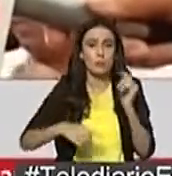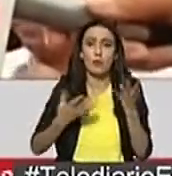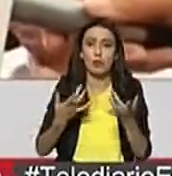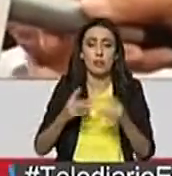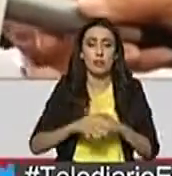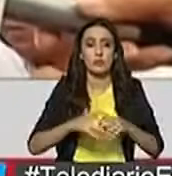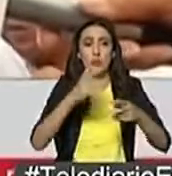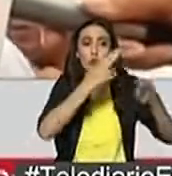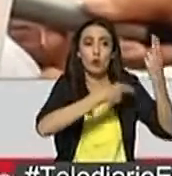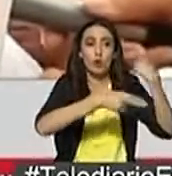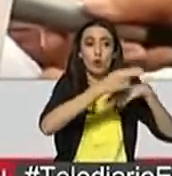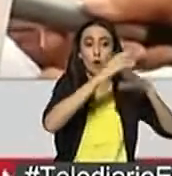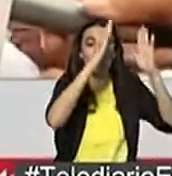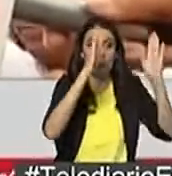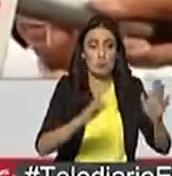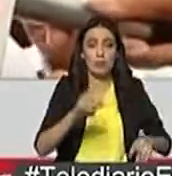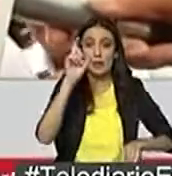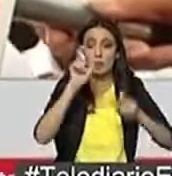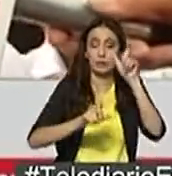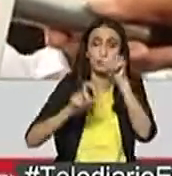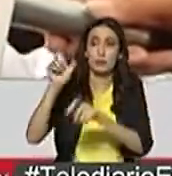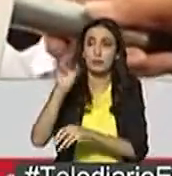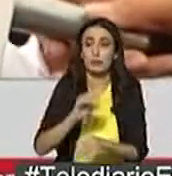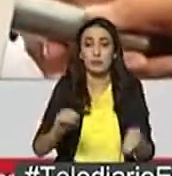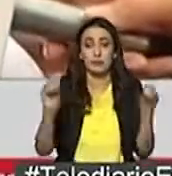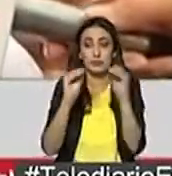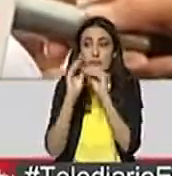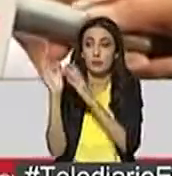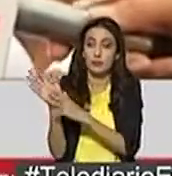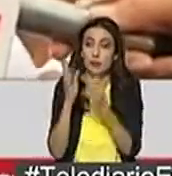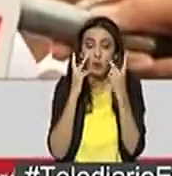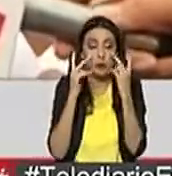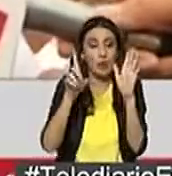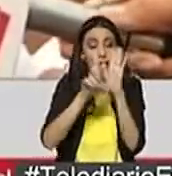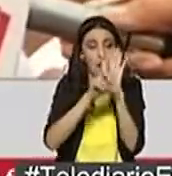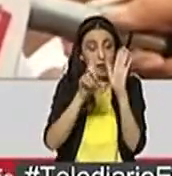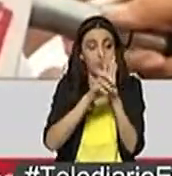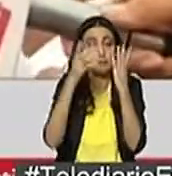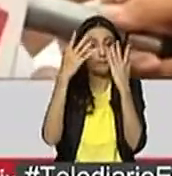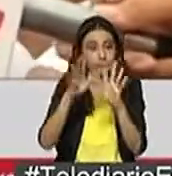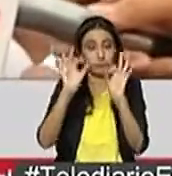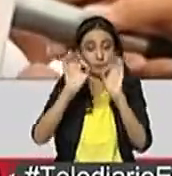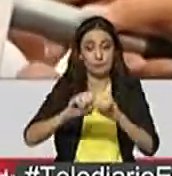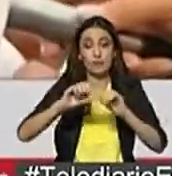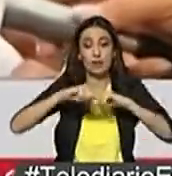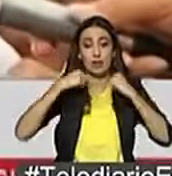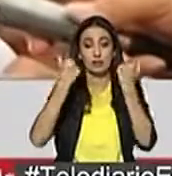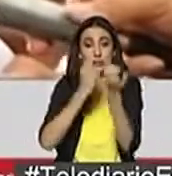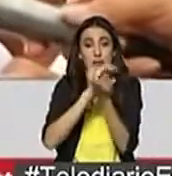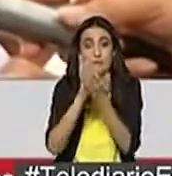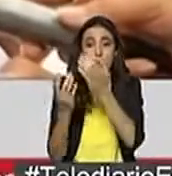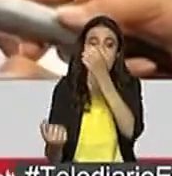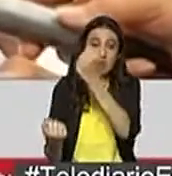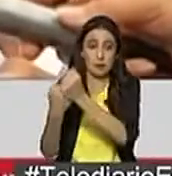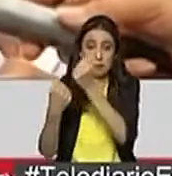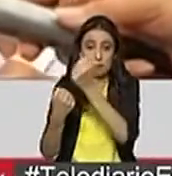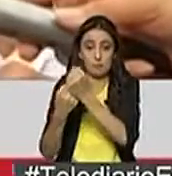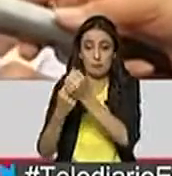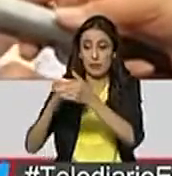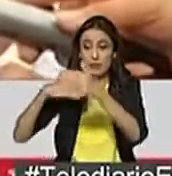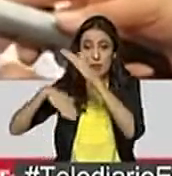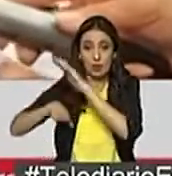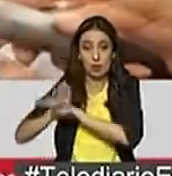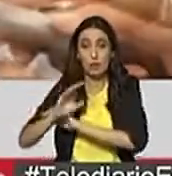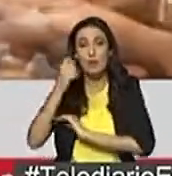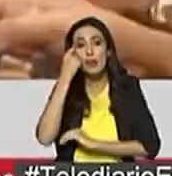los emprendedores, los diabéticos no pueden esperar. Tenemos que enviar inmediatamente la ley y esperamos que los asambleístas que ayer votaron por el archivo de la ley entiendan